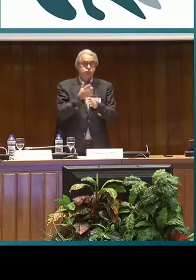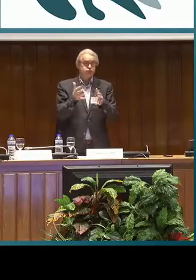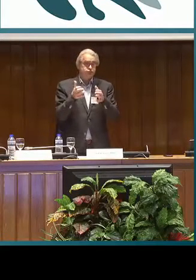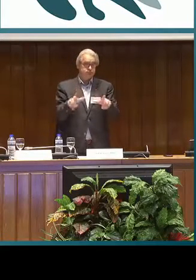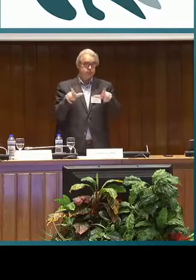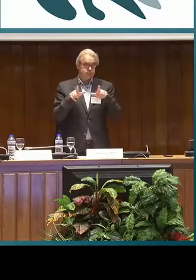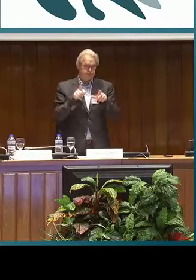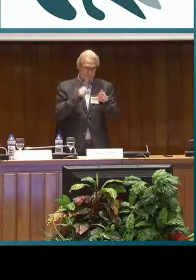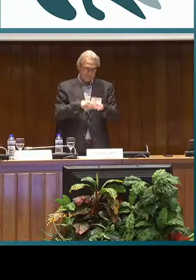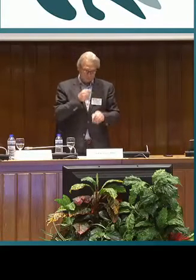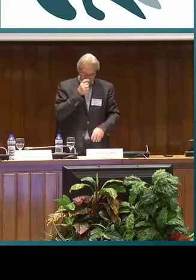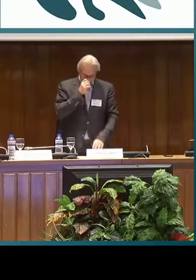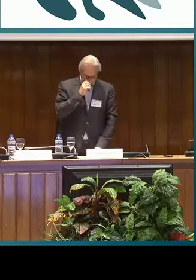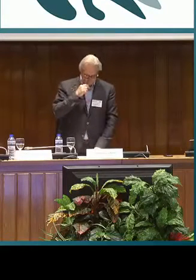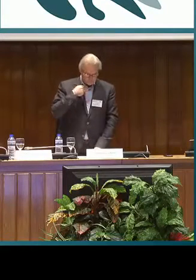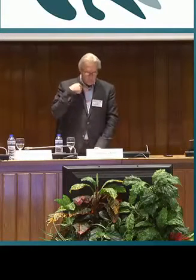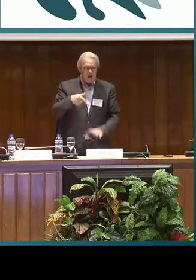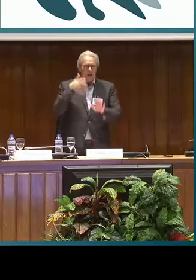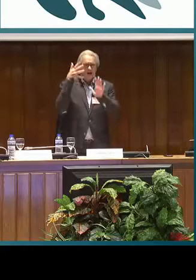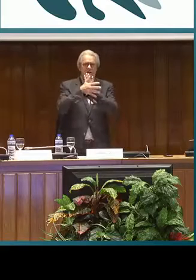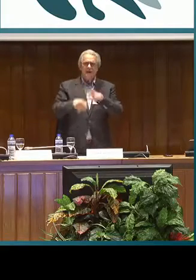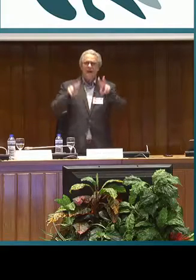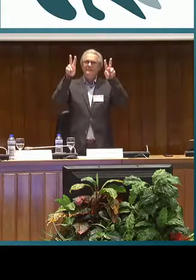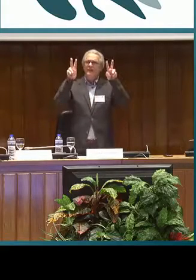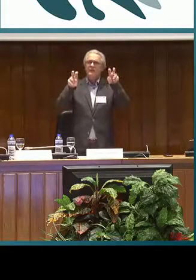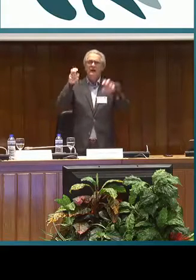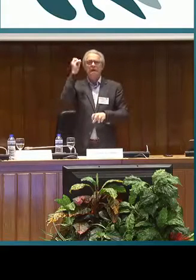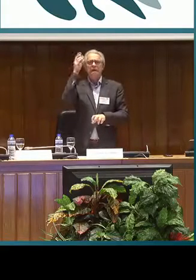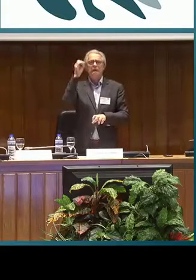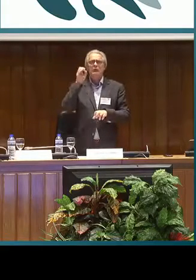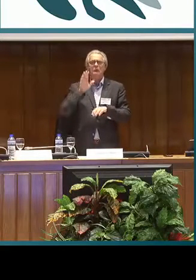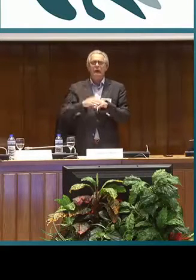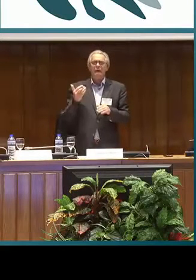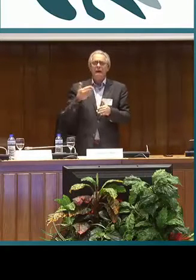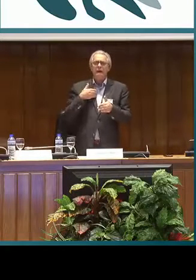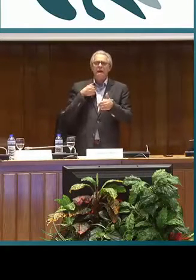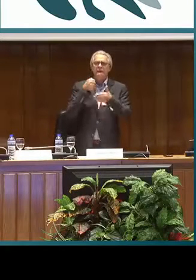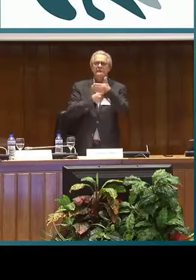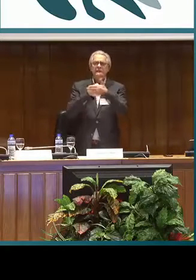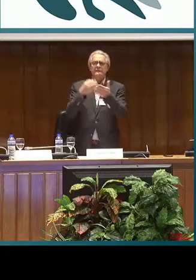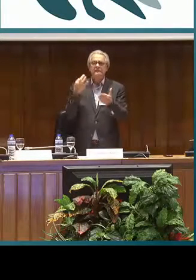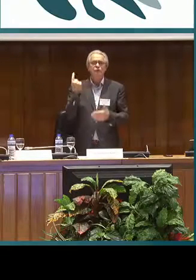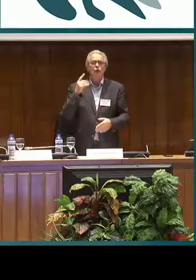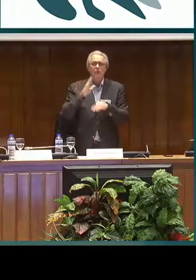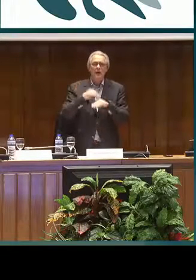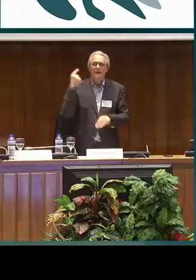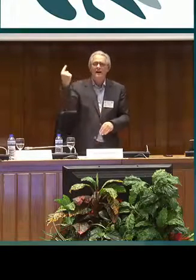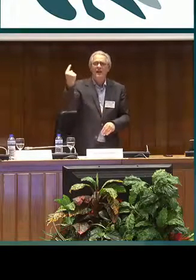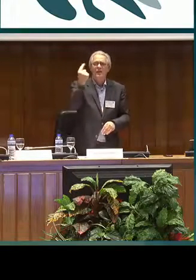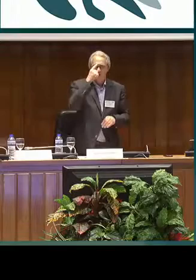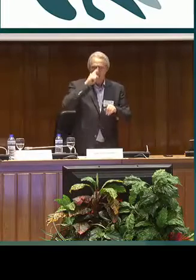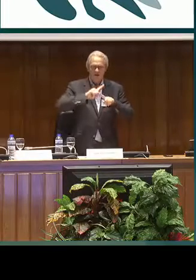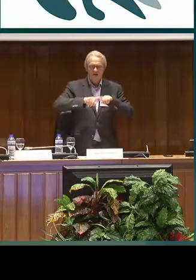hablando. Entonces yo conseguí mi título y lo que voy a pasar a explicar ahora es para